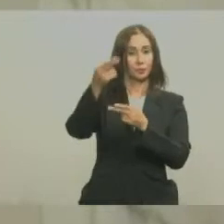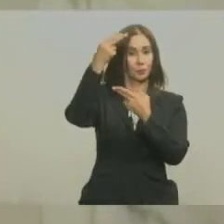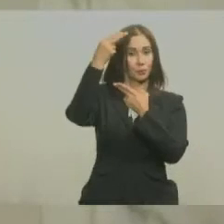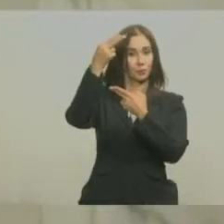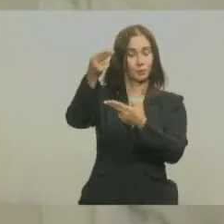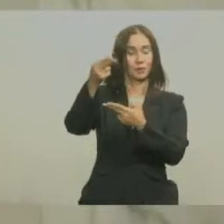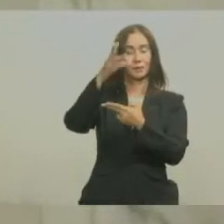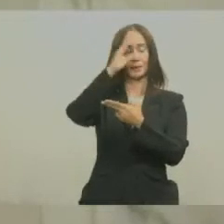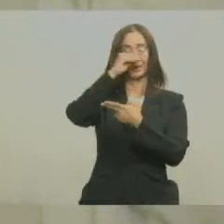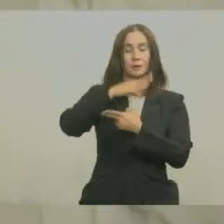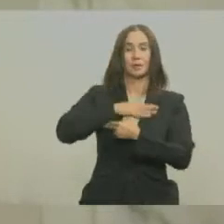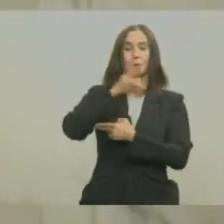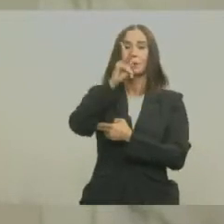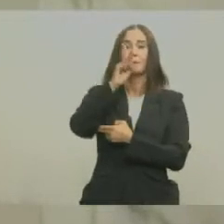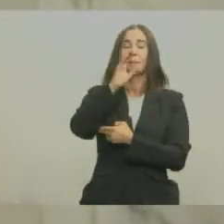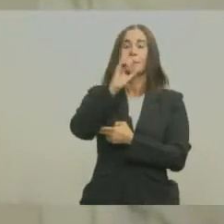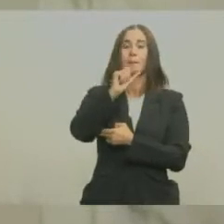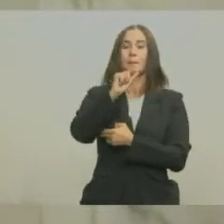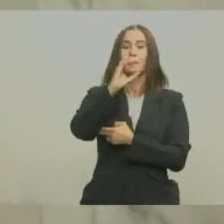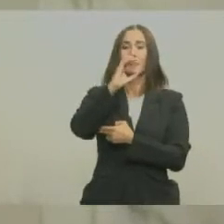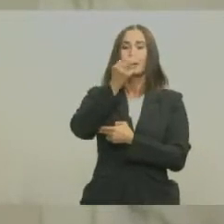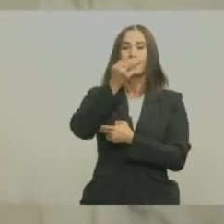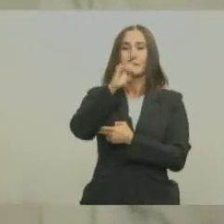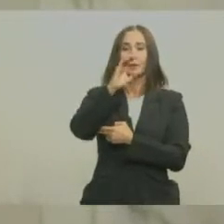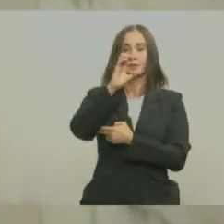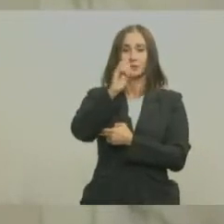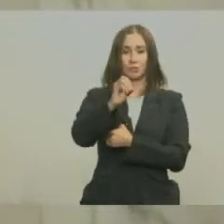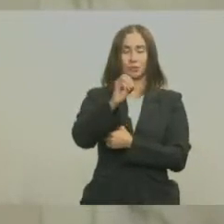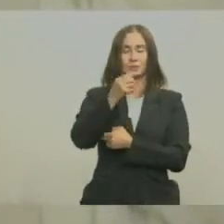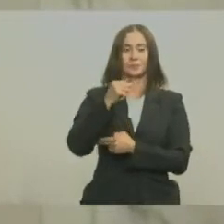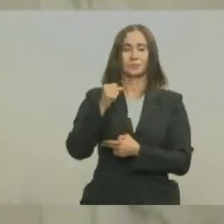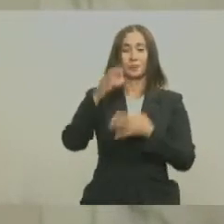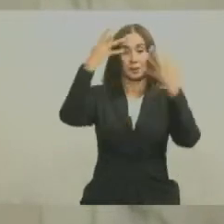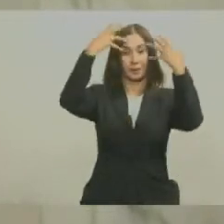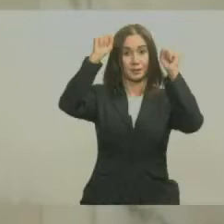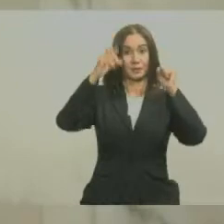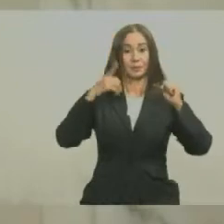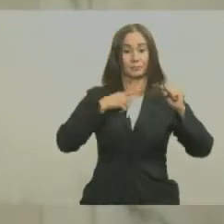honorable señor Alfredo Pacheco, presidente de la Cámara de Diputados.